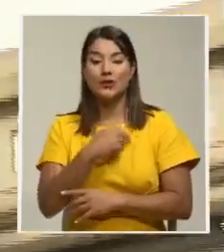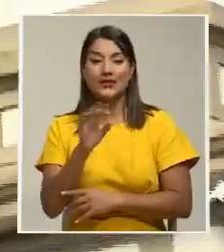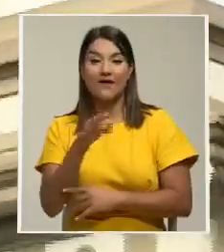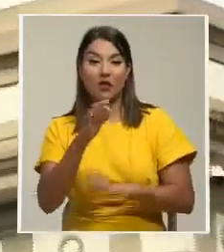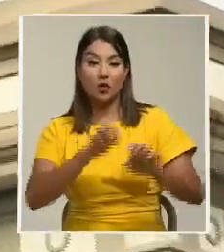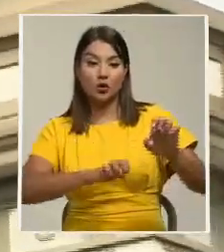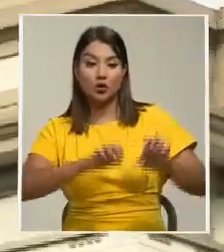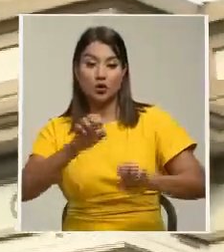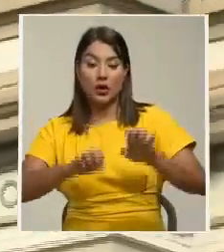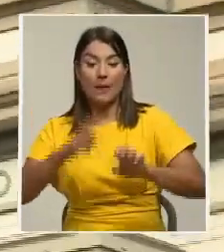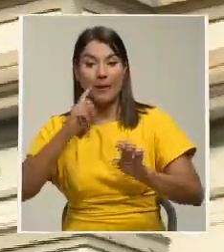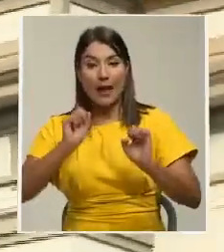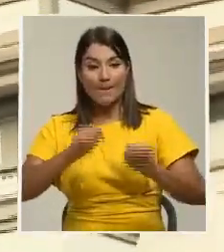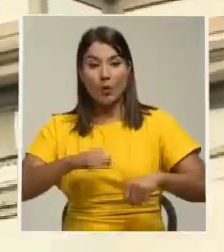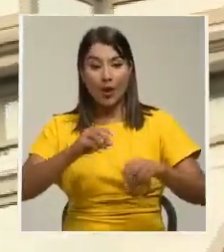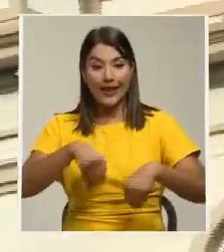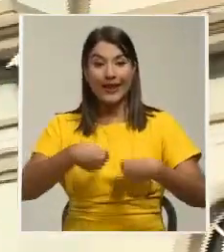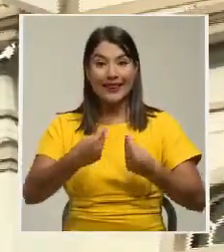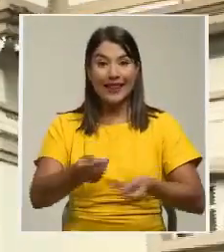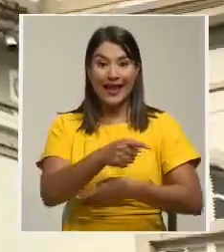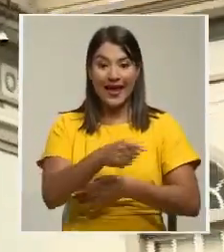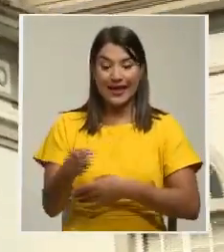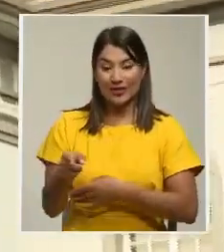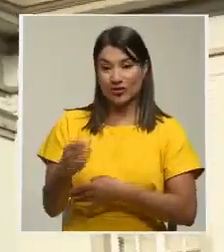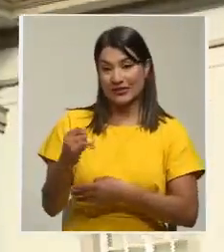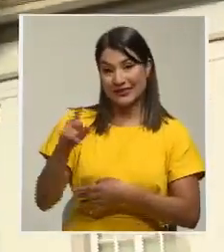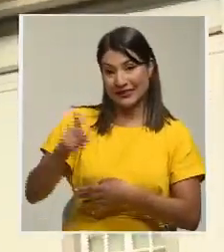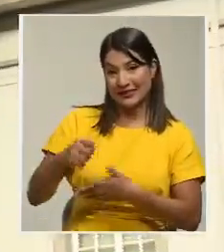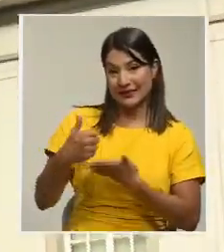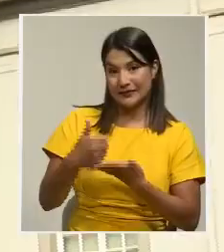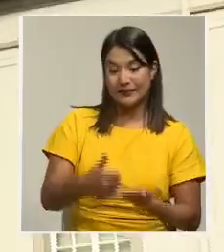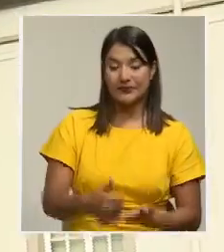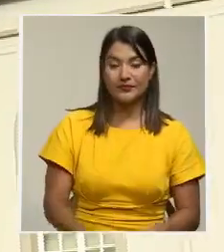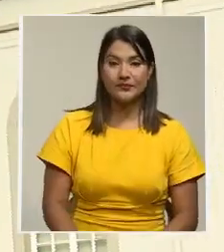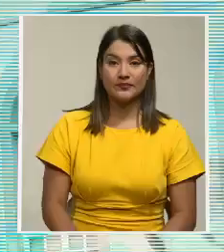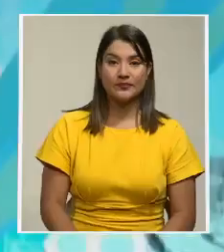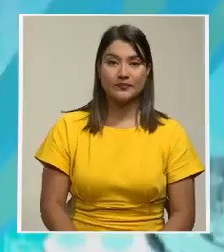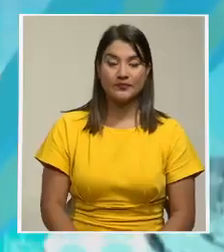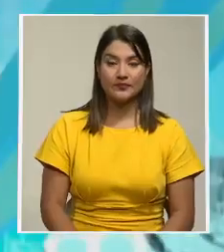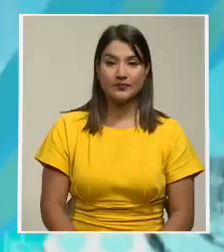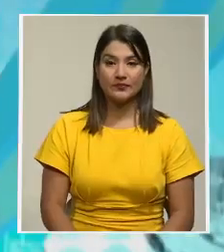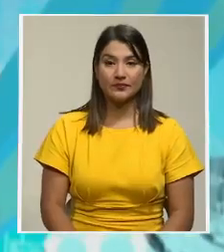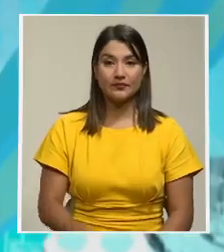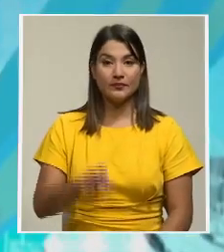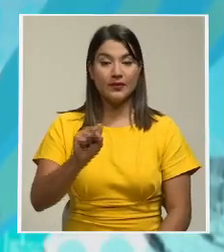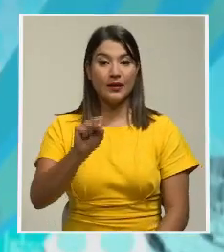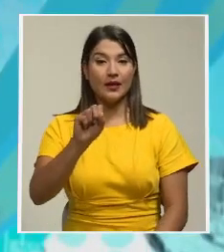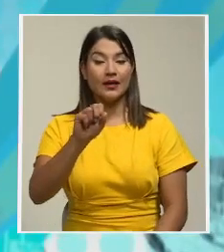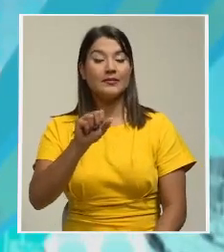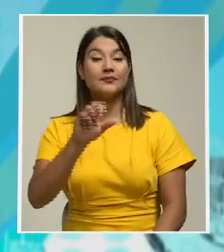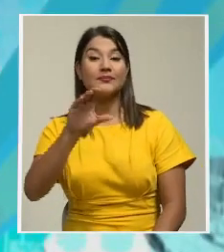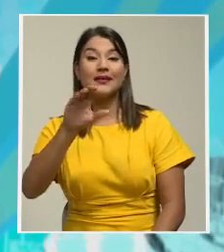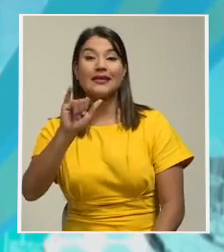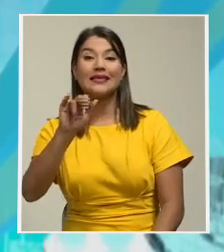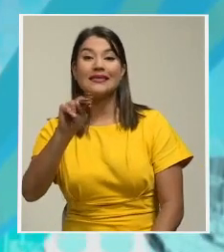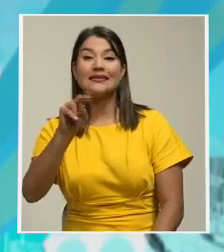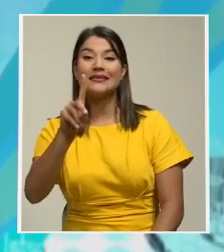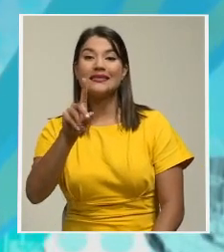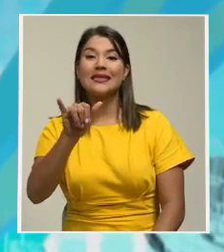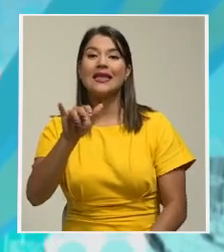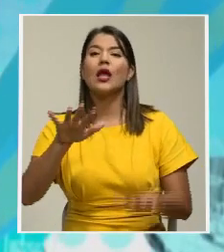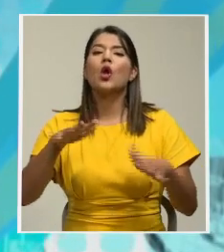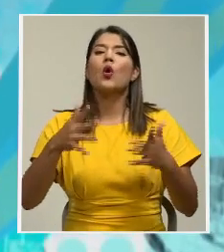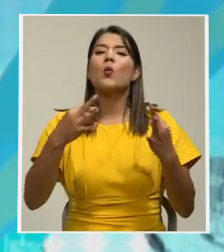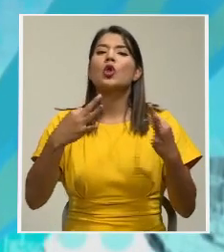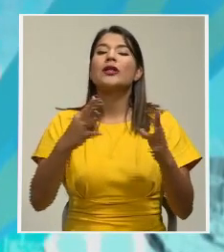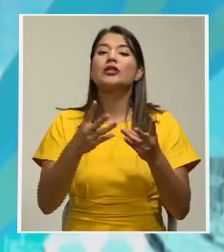educativos que de alguna forma requieren este sustento. Doña Cindy, ¿cómo están tratando de solucionar